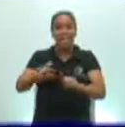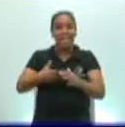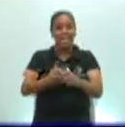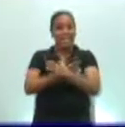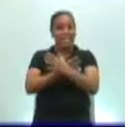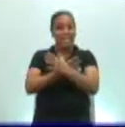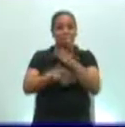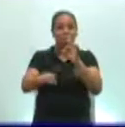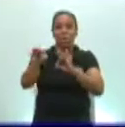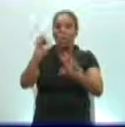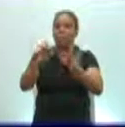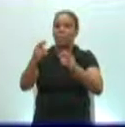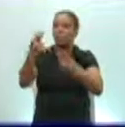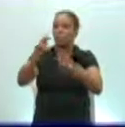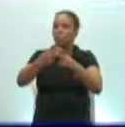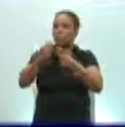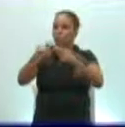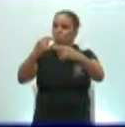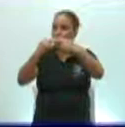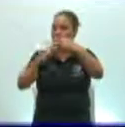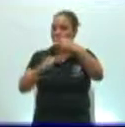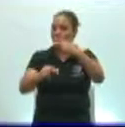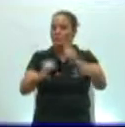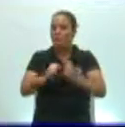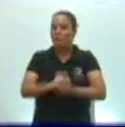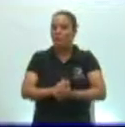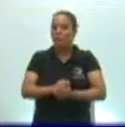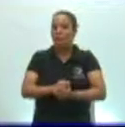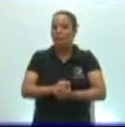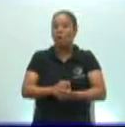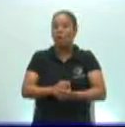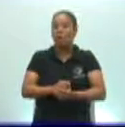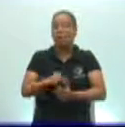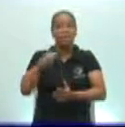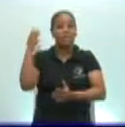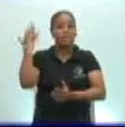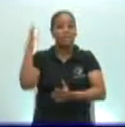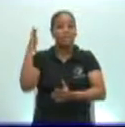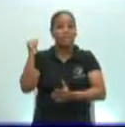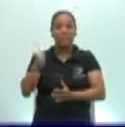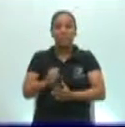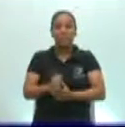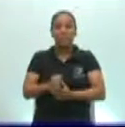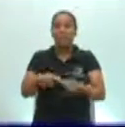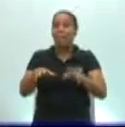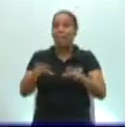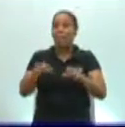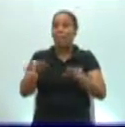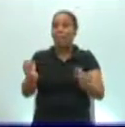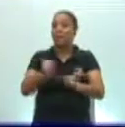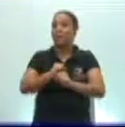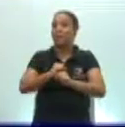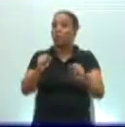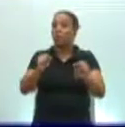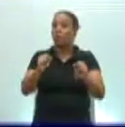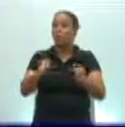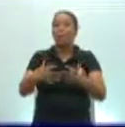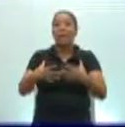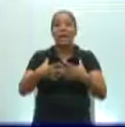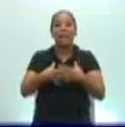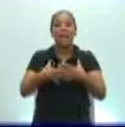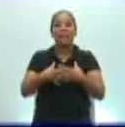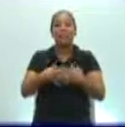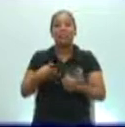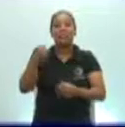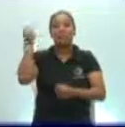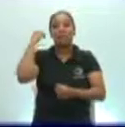con su nombre y en el extremo superior derecho aparece la masa atómica relativa, que ya sabemos que se representa